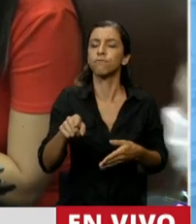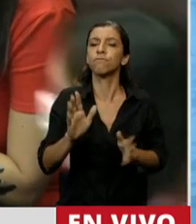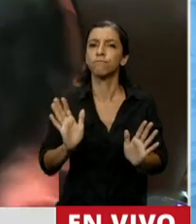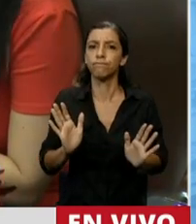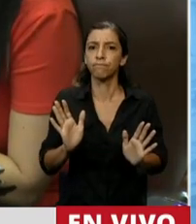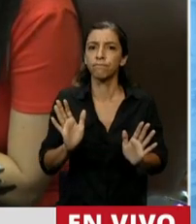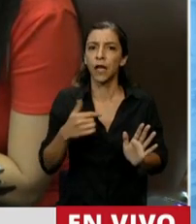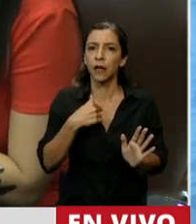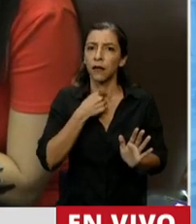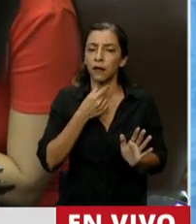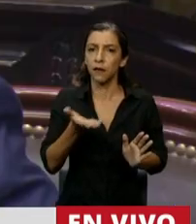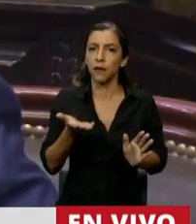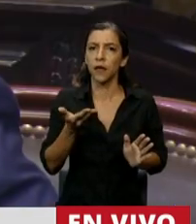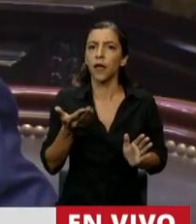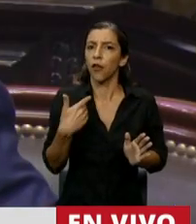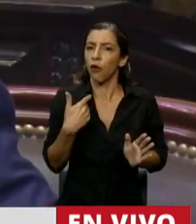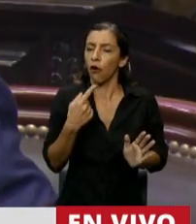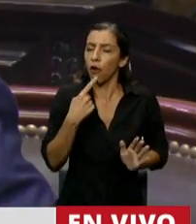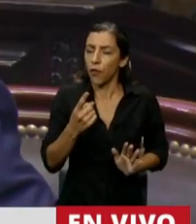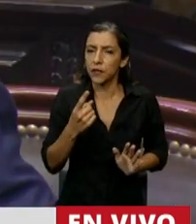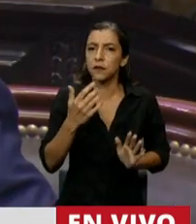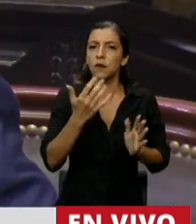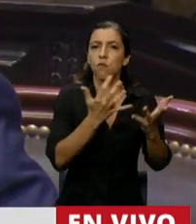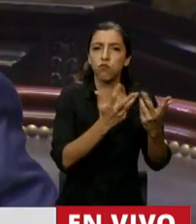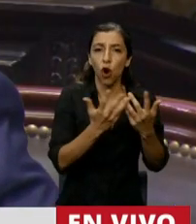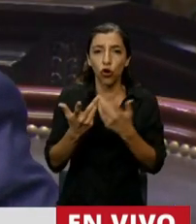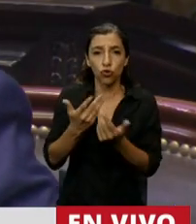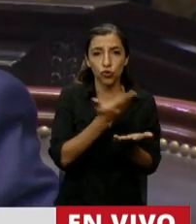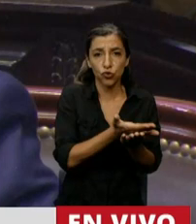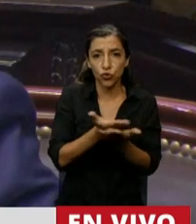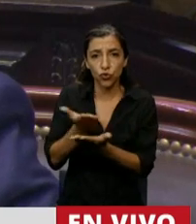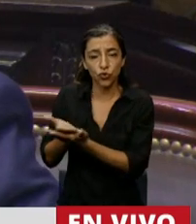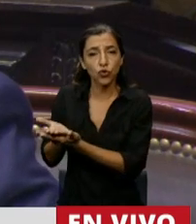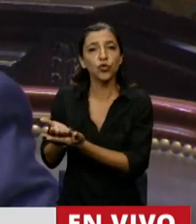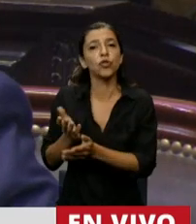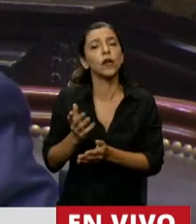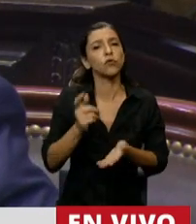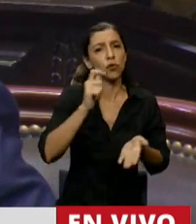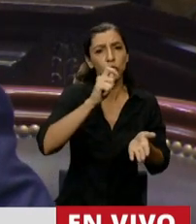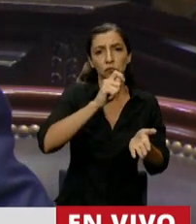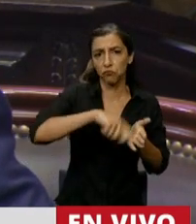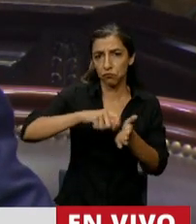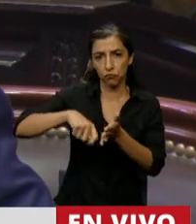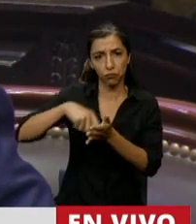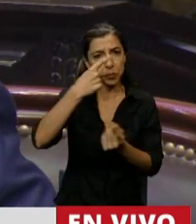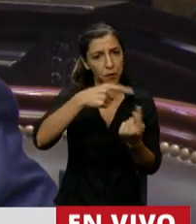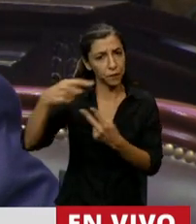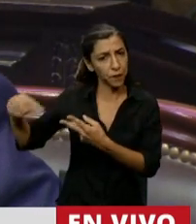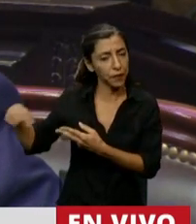Tengo que decir que hay varios proyectos de distintos autores